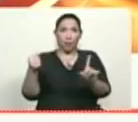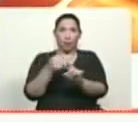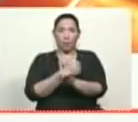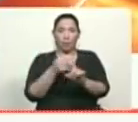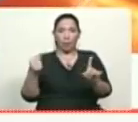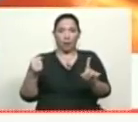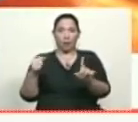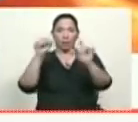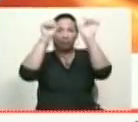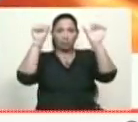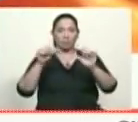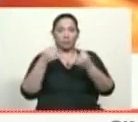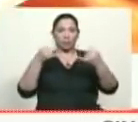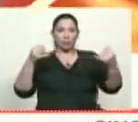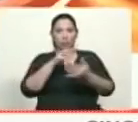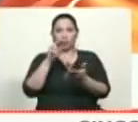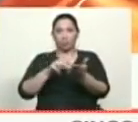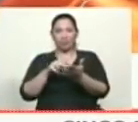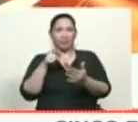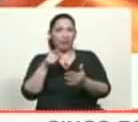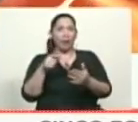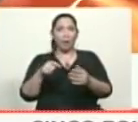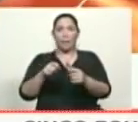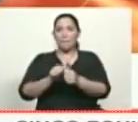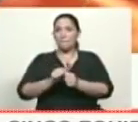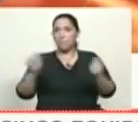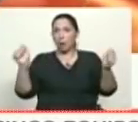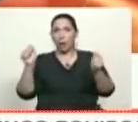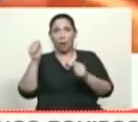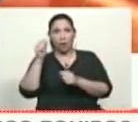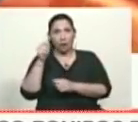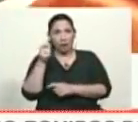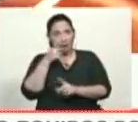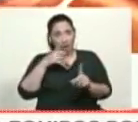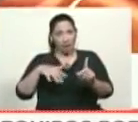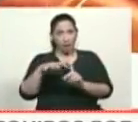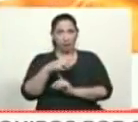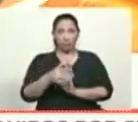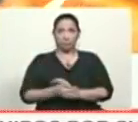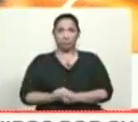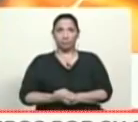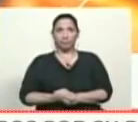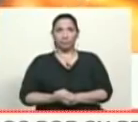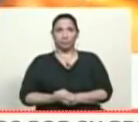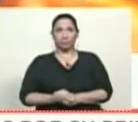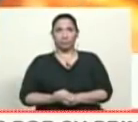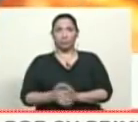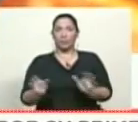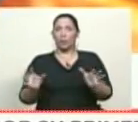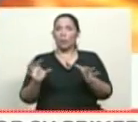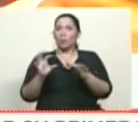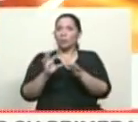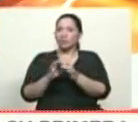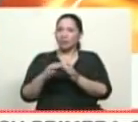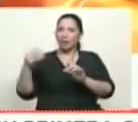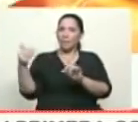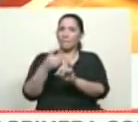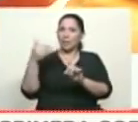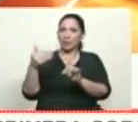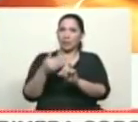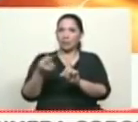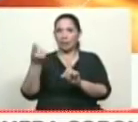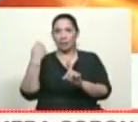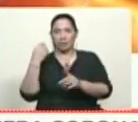Eléctrico Nacional, eso va directamente al pueblo. Y esto coincide, camarada venezolano, con las amenazas que hizo ayer